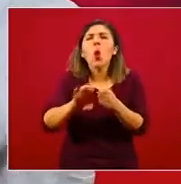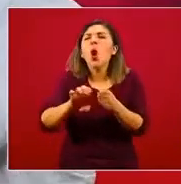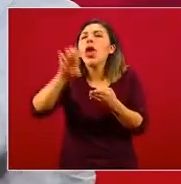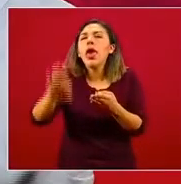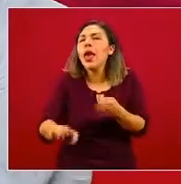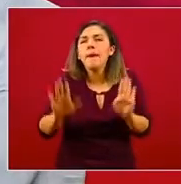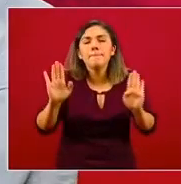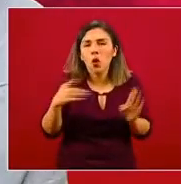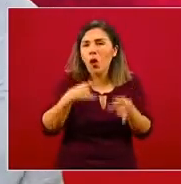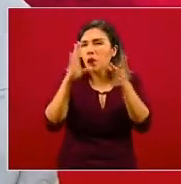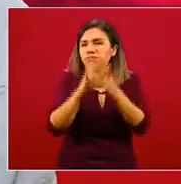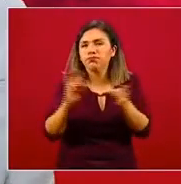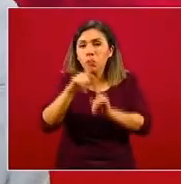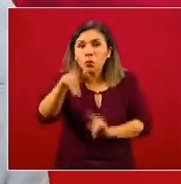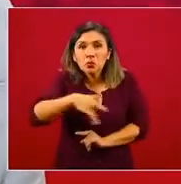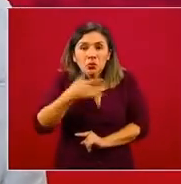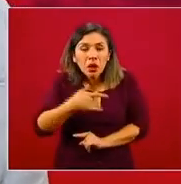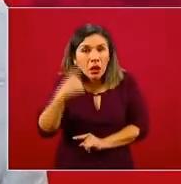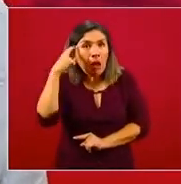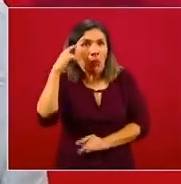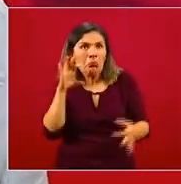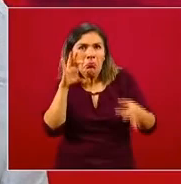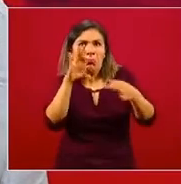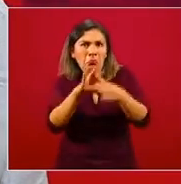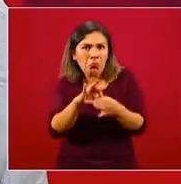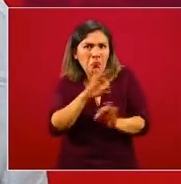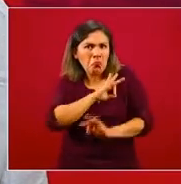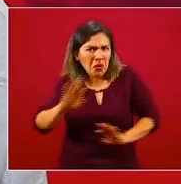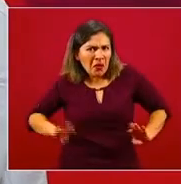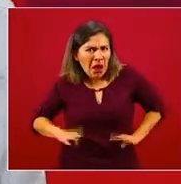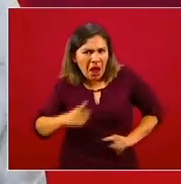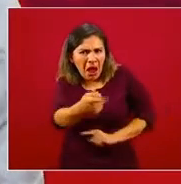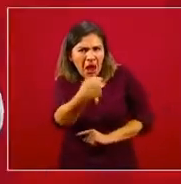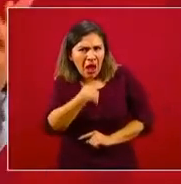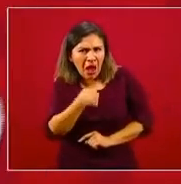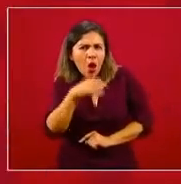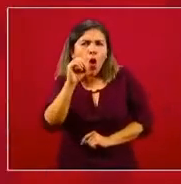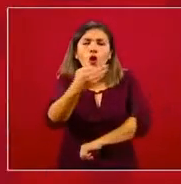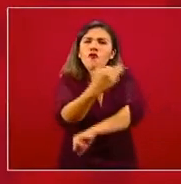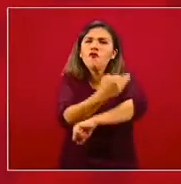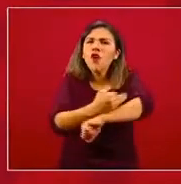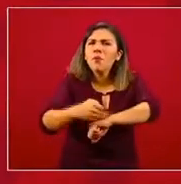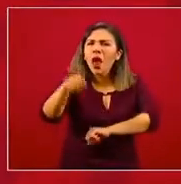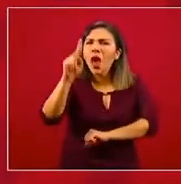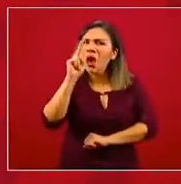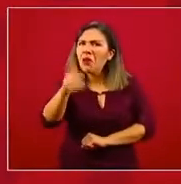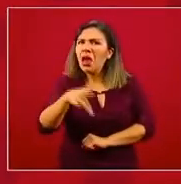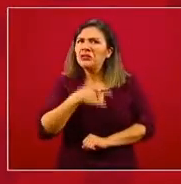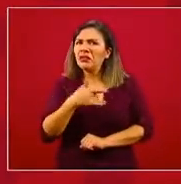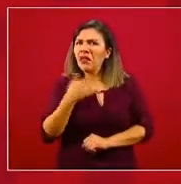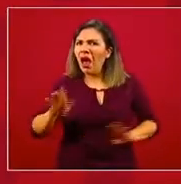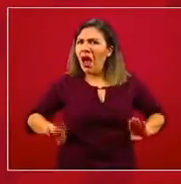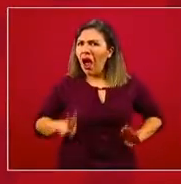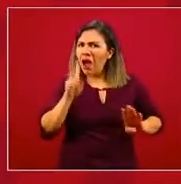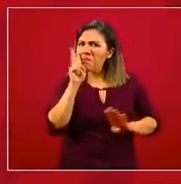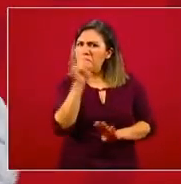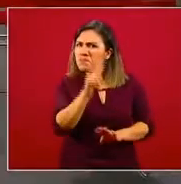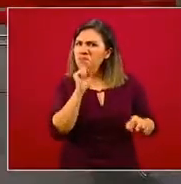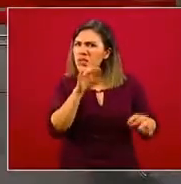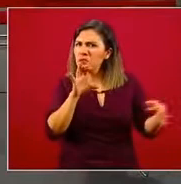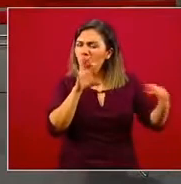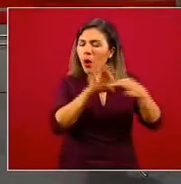a hipotético, pero por si usted se young and healthy identifica person might en think, esta característica, tiene un probably familiar que you se might identifique con relate, esta or you característica, might